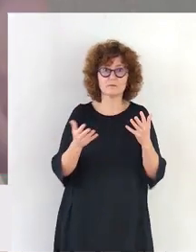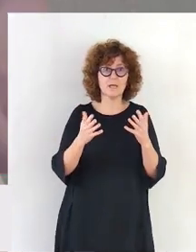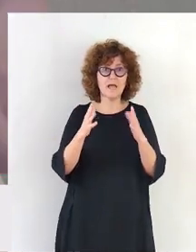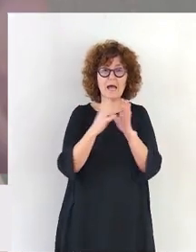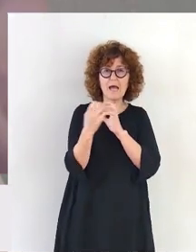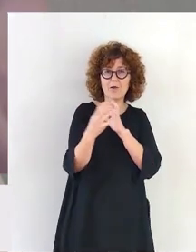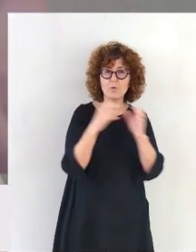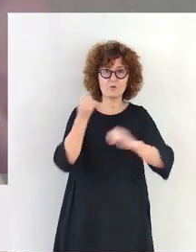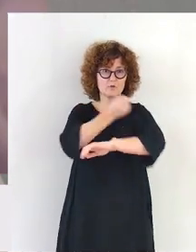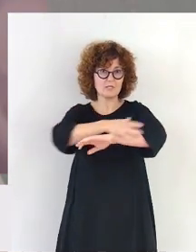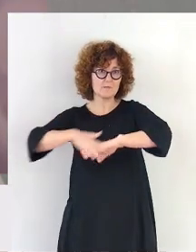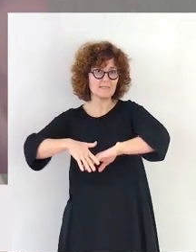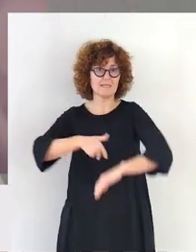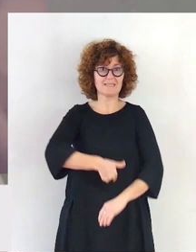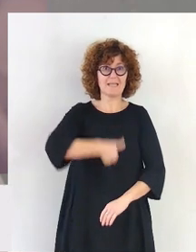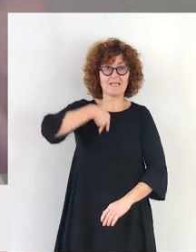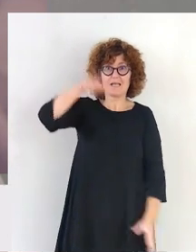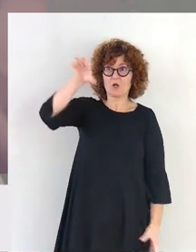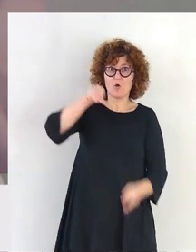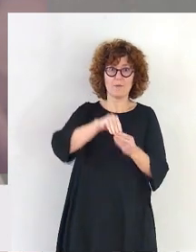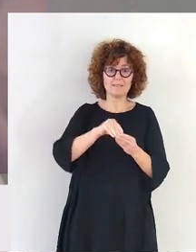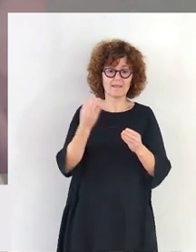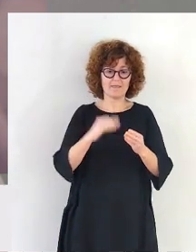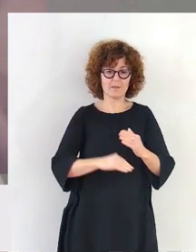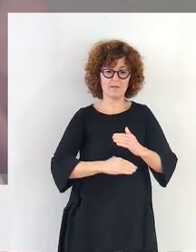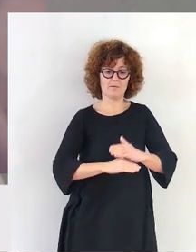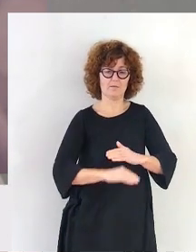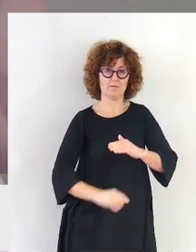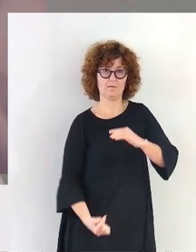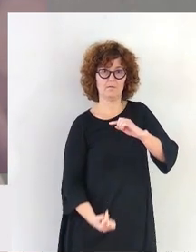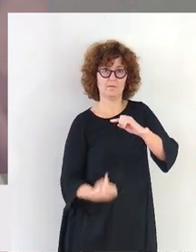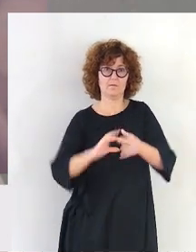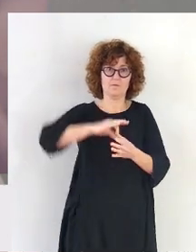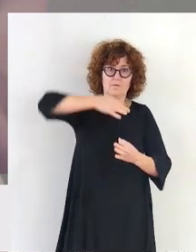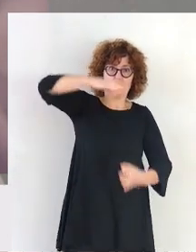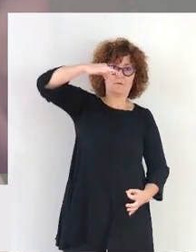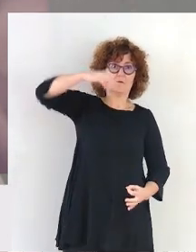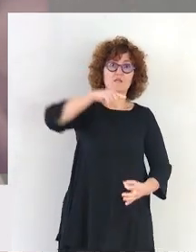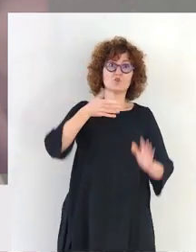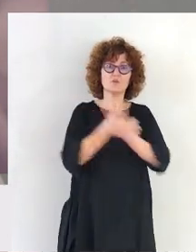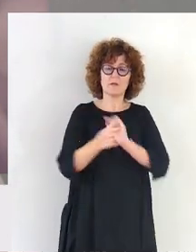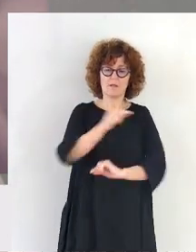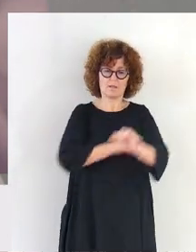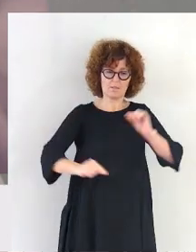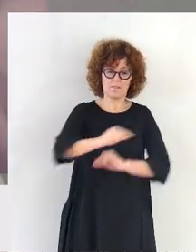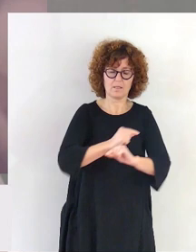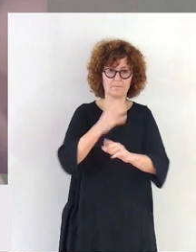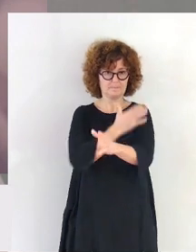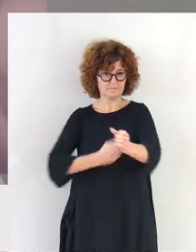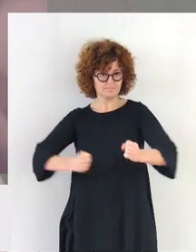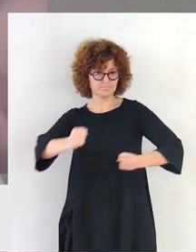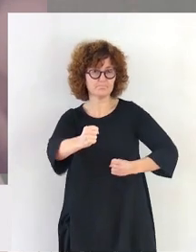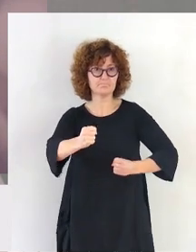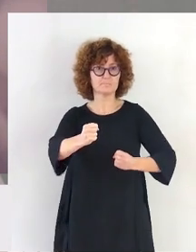transversales acuerdos globales que vayan de abajo hacia arriba y eso implica mucha deliberación implica mucho ponerse en el lugar del otro